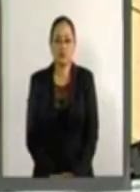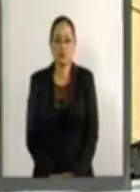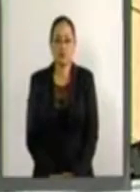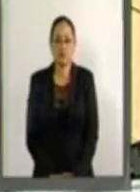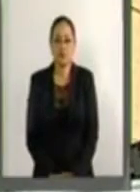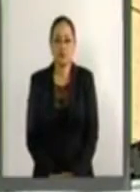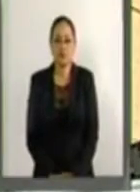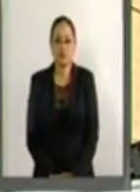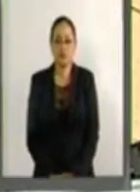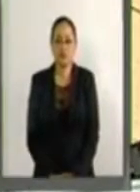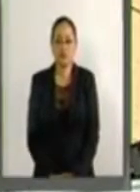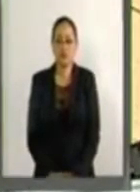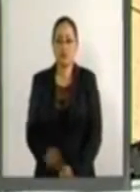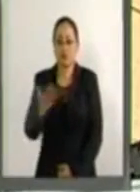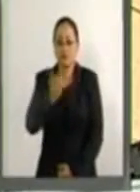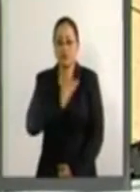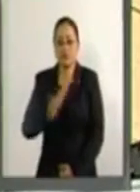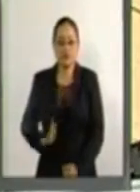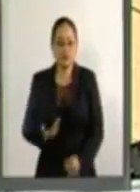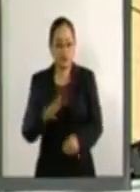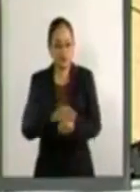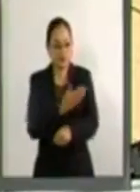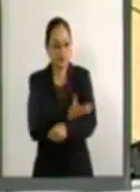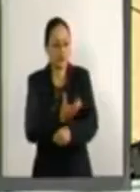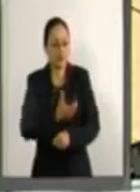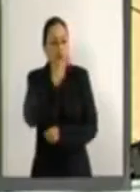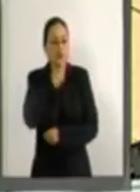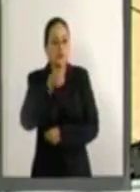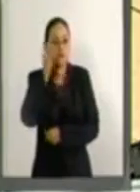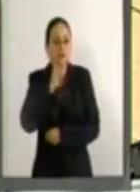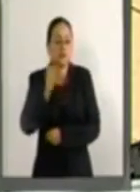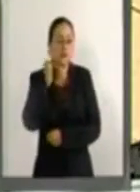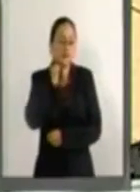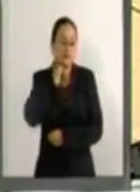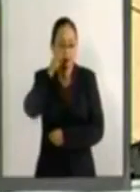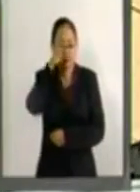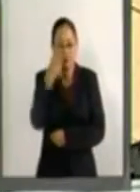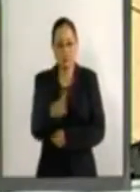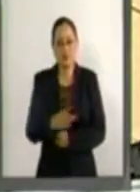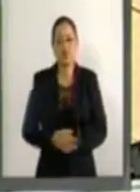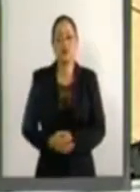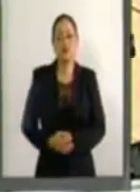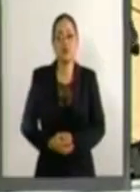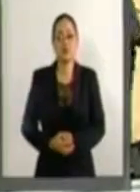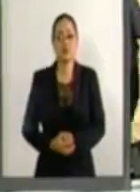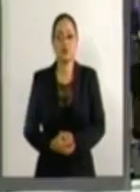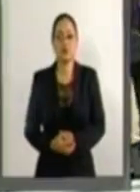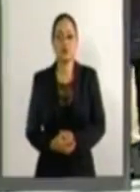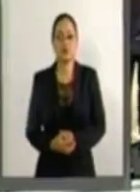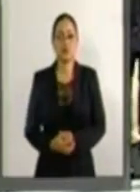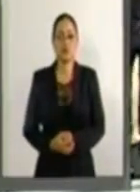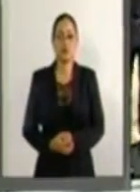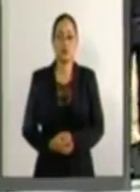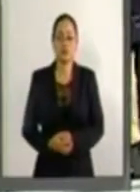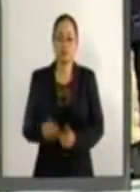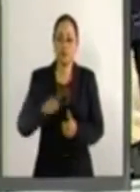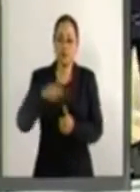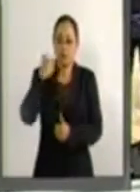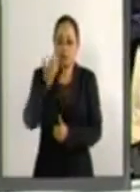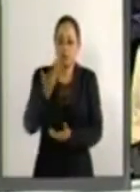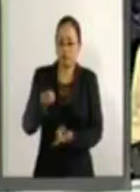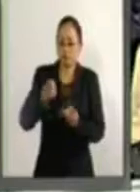No, con permiso de la presidencia, compañeras y compañeros del Senado de la República. Bueno, pues primeramente, en uso de